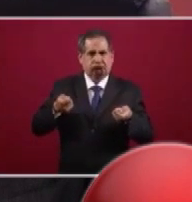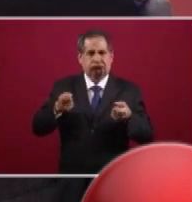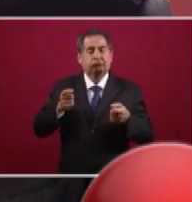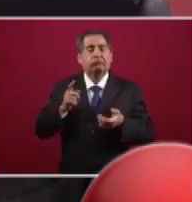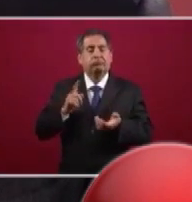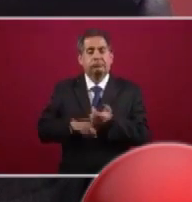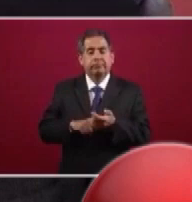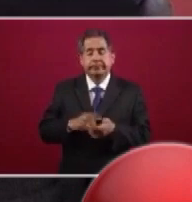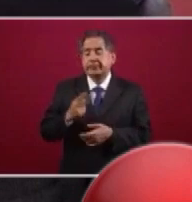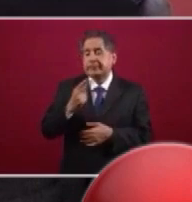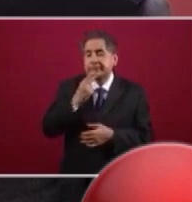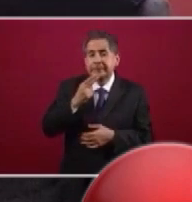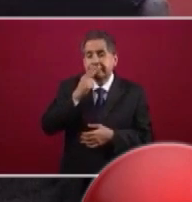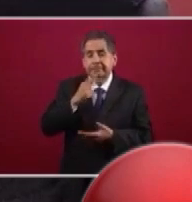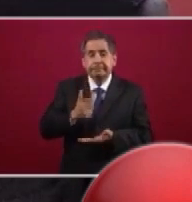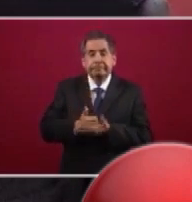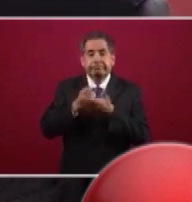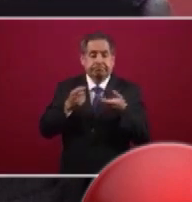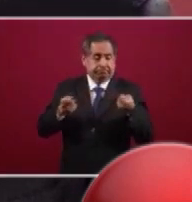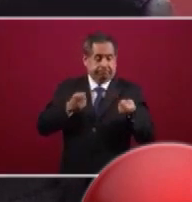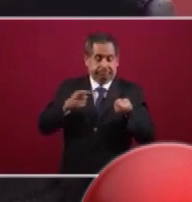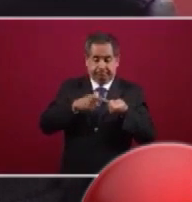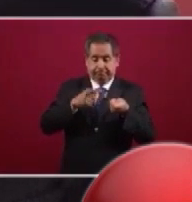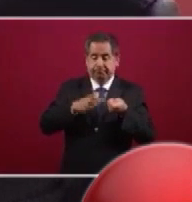se convierte en virtud?